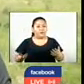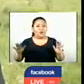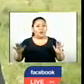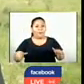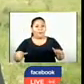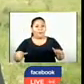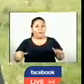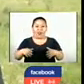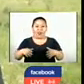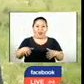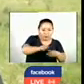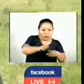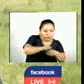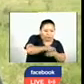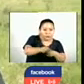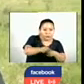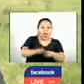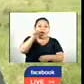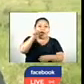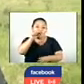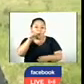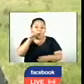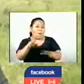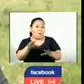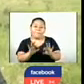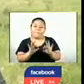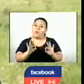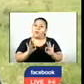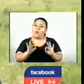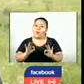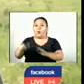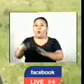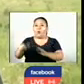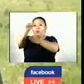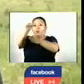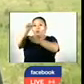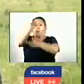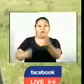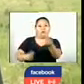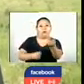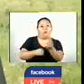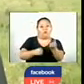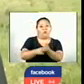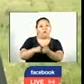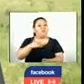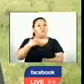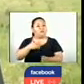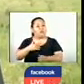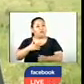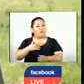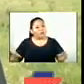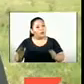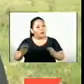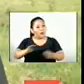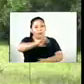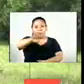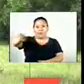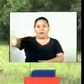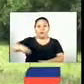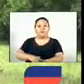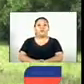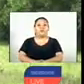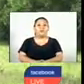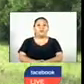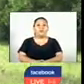cañales entonces ya han sido rescatados por estas instituciones ahora están impulsando oxígeno para todos nosotros